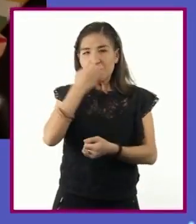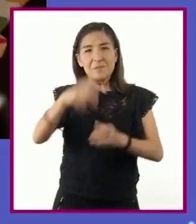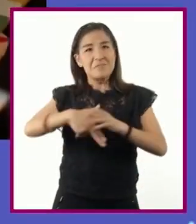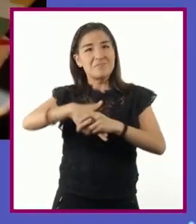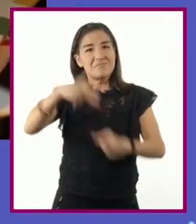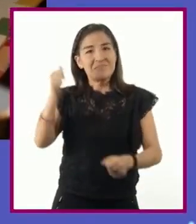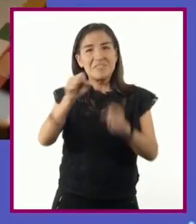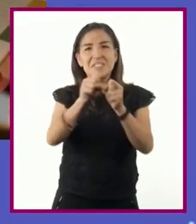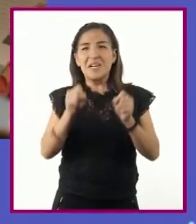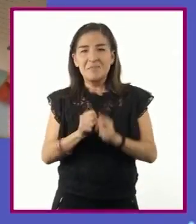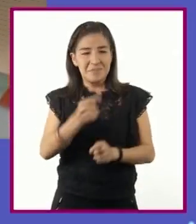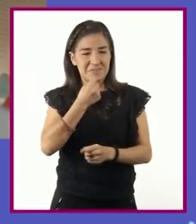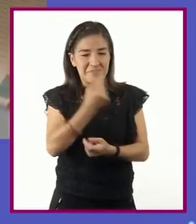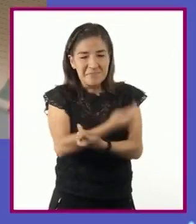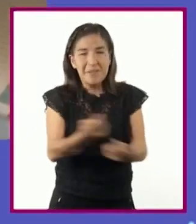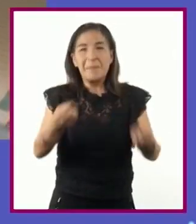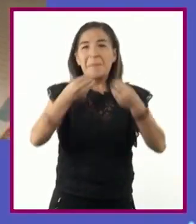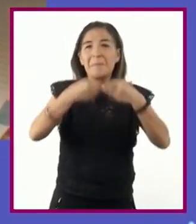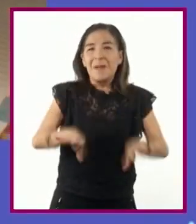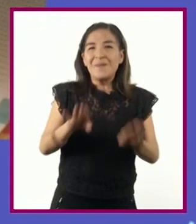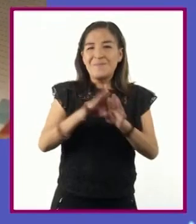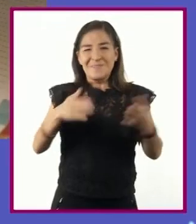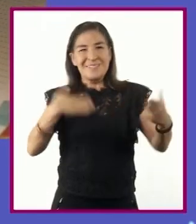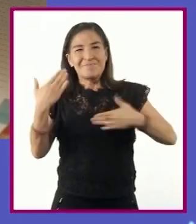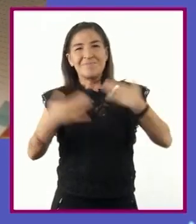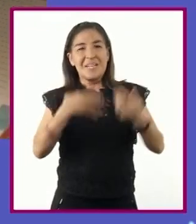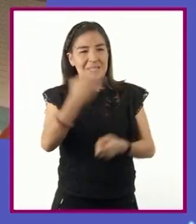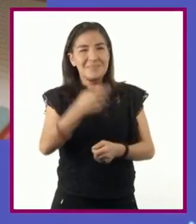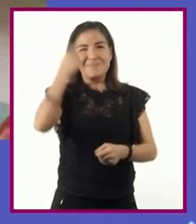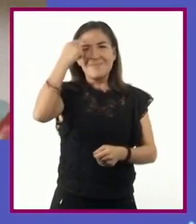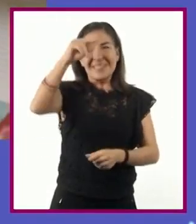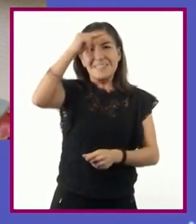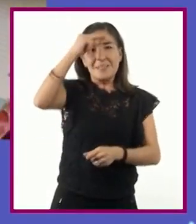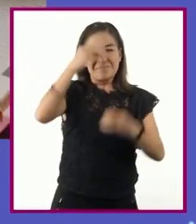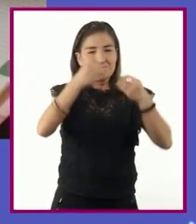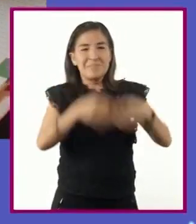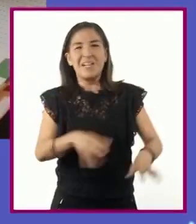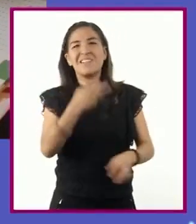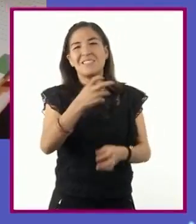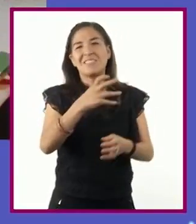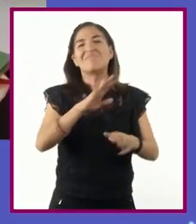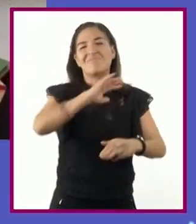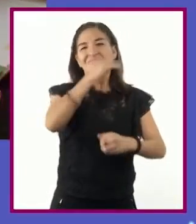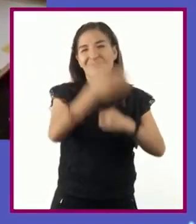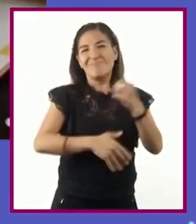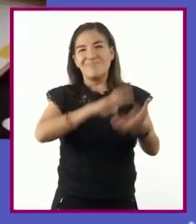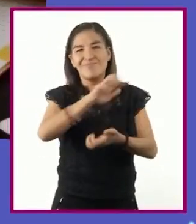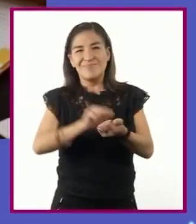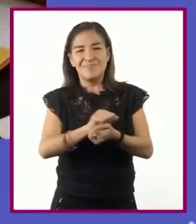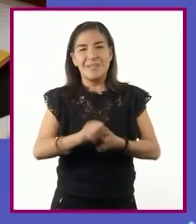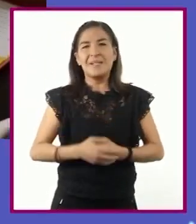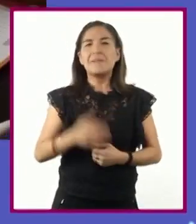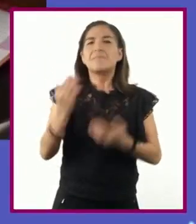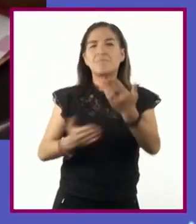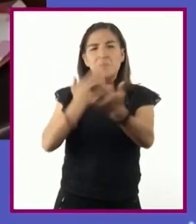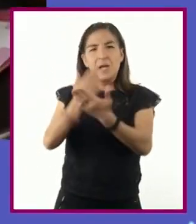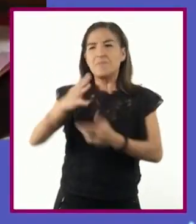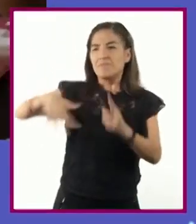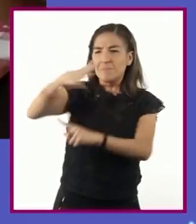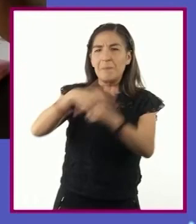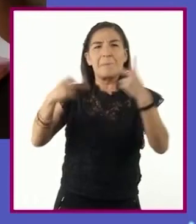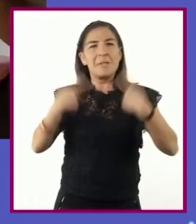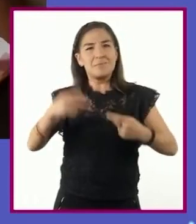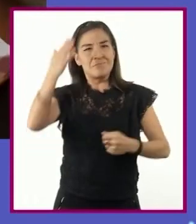la infancia perdida, el potencial desperdiciado hacer que estas cosas acaben. Pedimos a los líderes